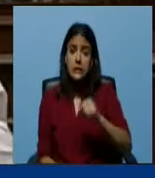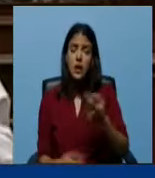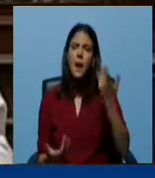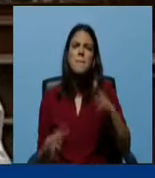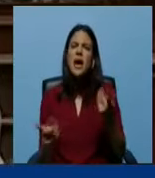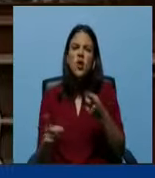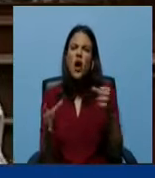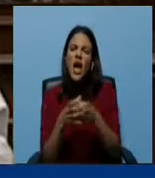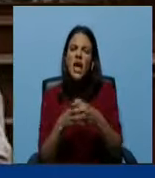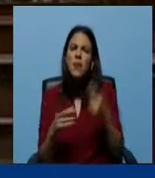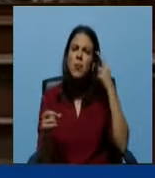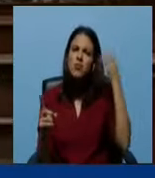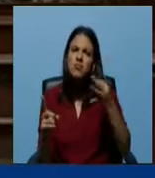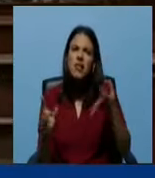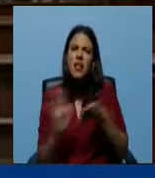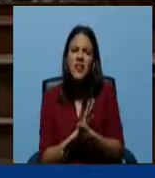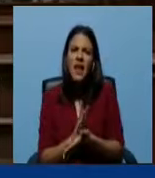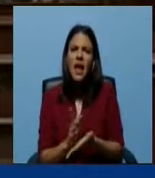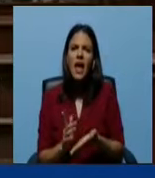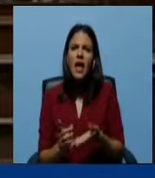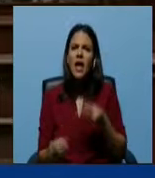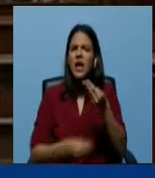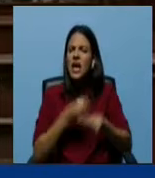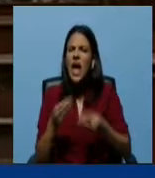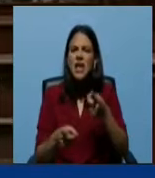¿qué? ¿Cómo hace? ¿Cómo sobrevive?